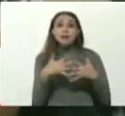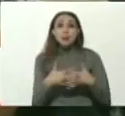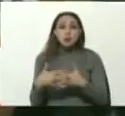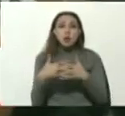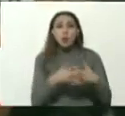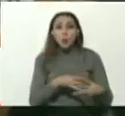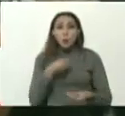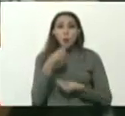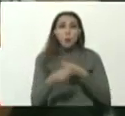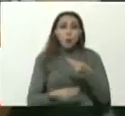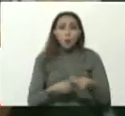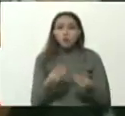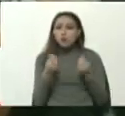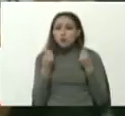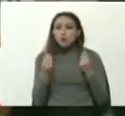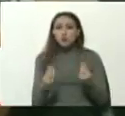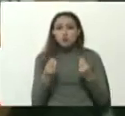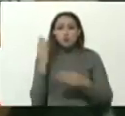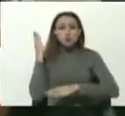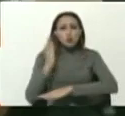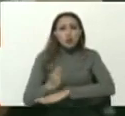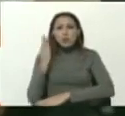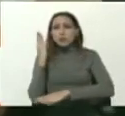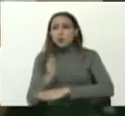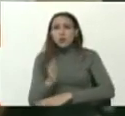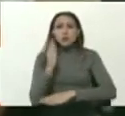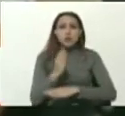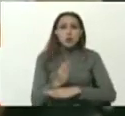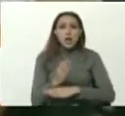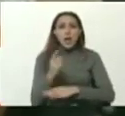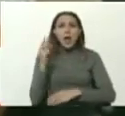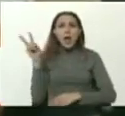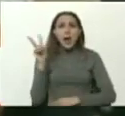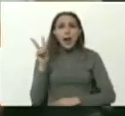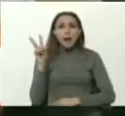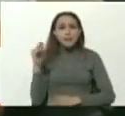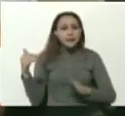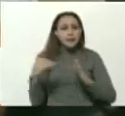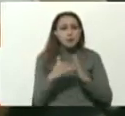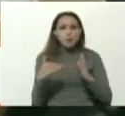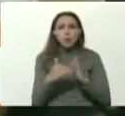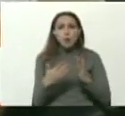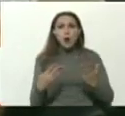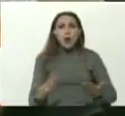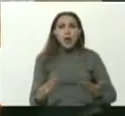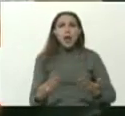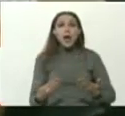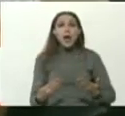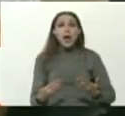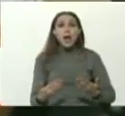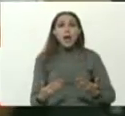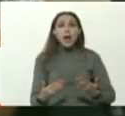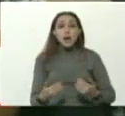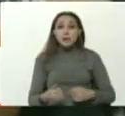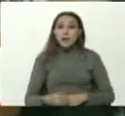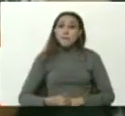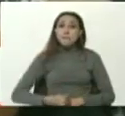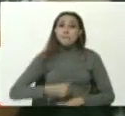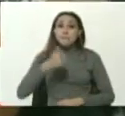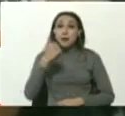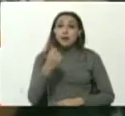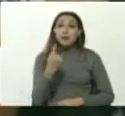número cada vez mayor de sanciones económicas a la República Bolivariana de Venezuela durante más de un